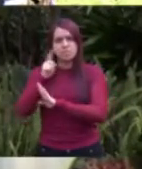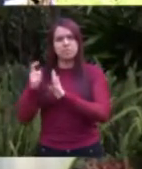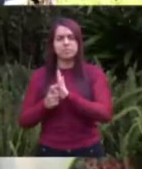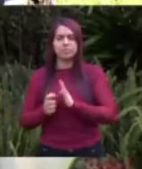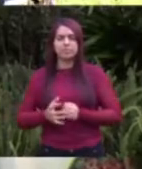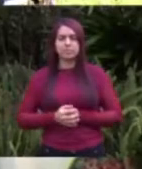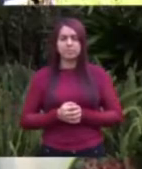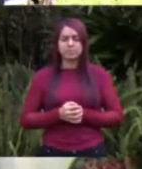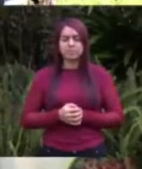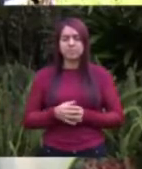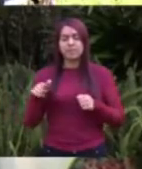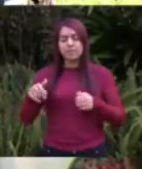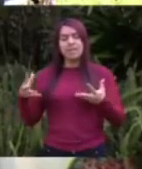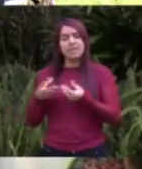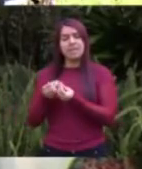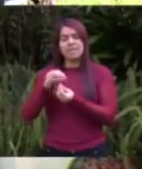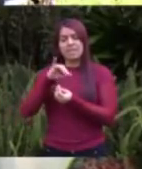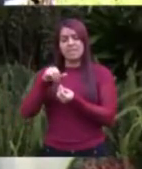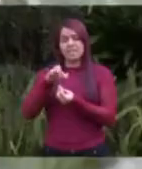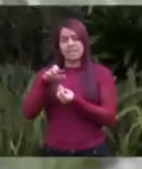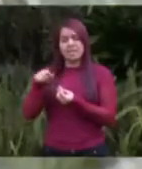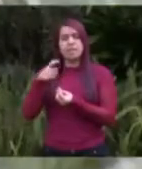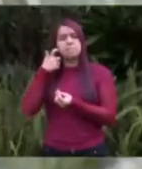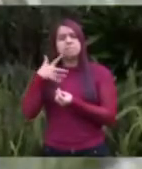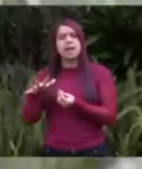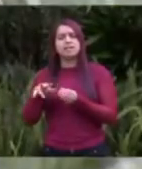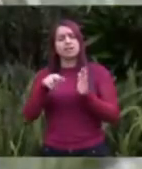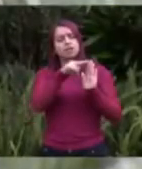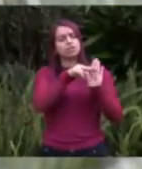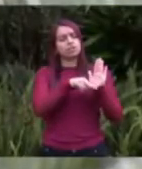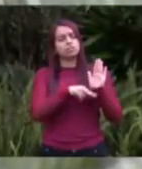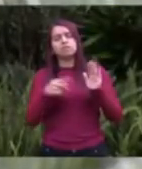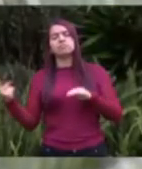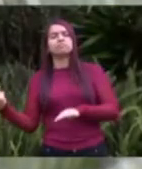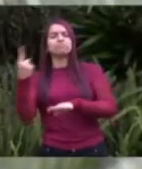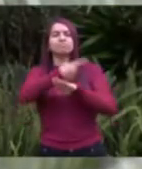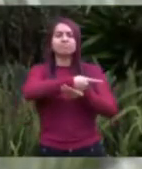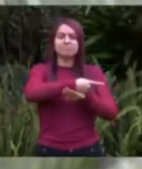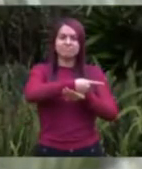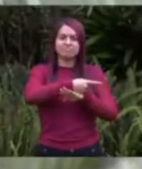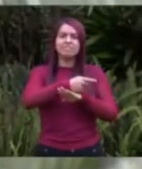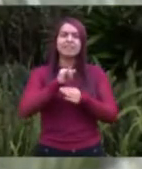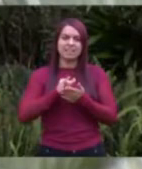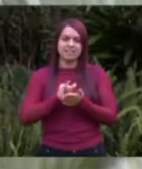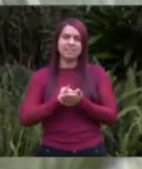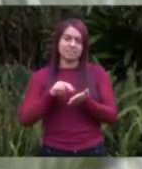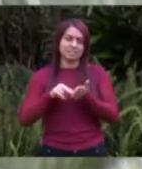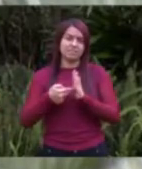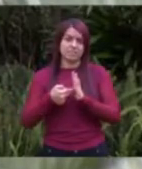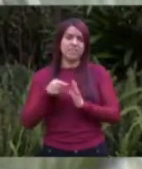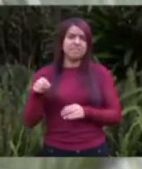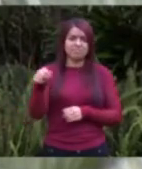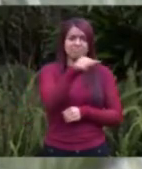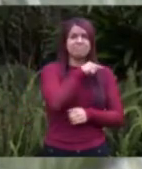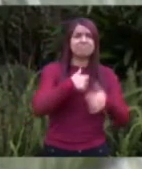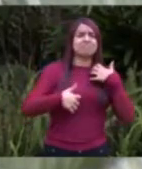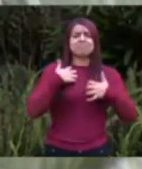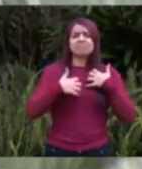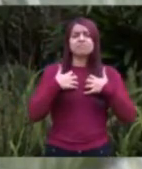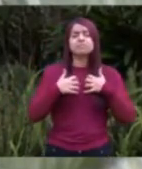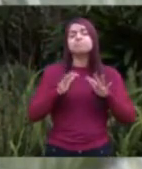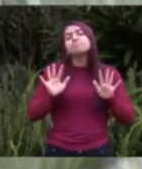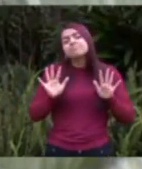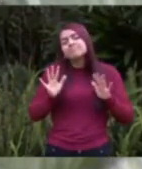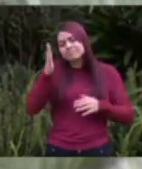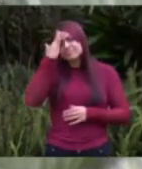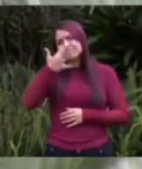JEP hoy es norma de normas y eso no deja de causarles escozor a muchos, pero es la realidad,